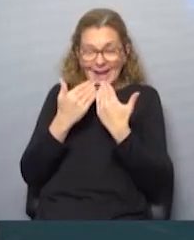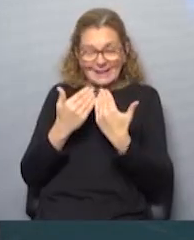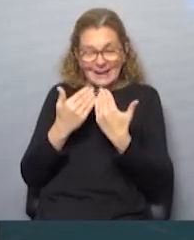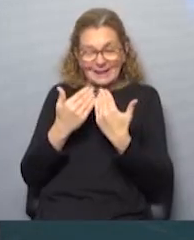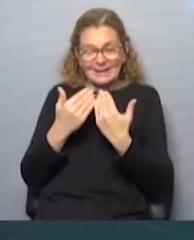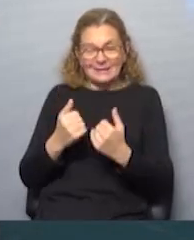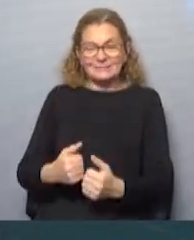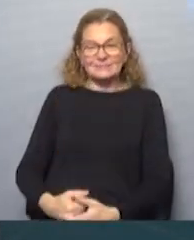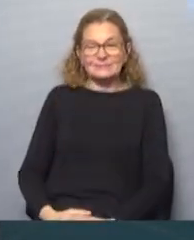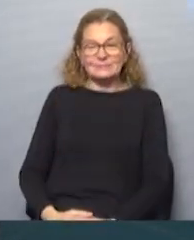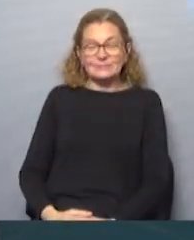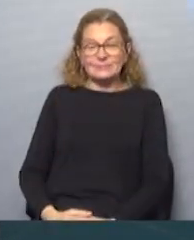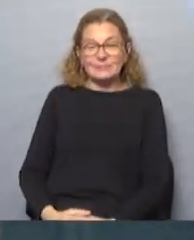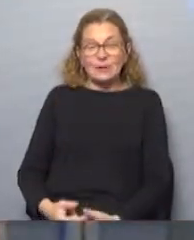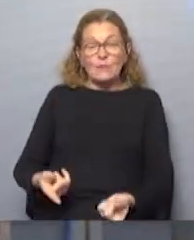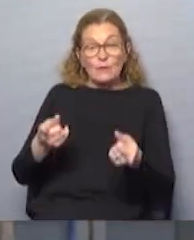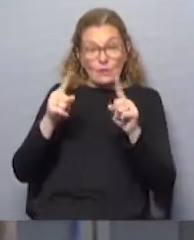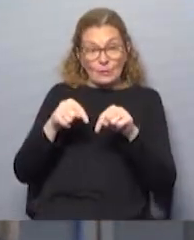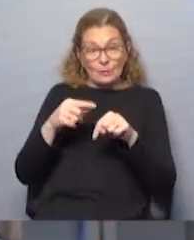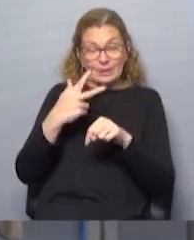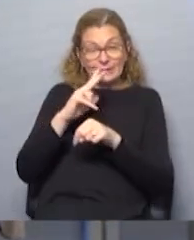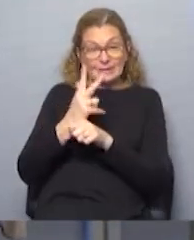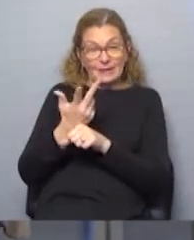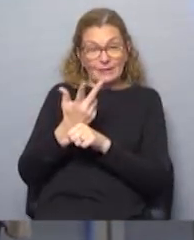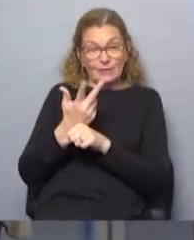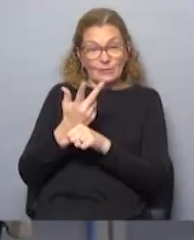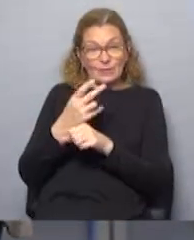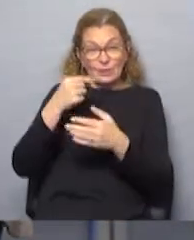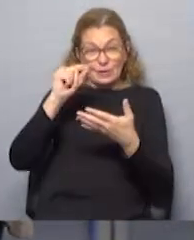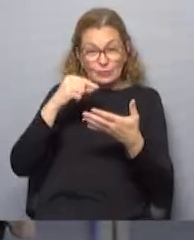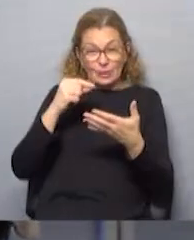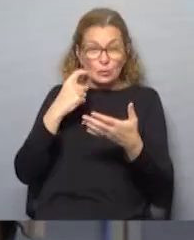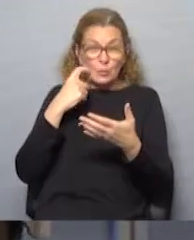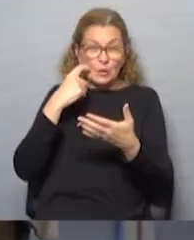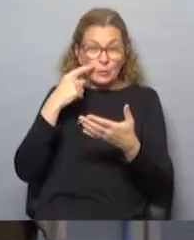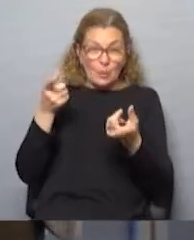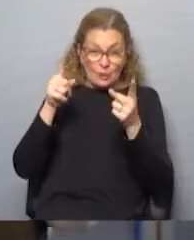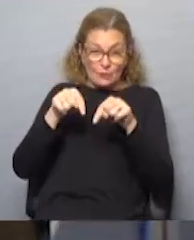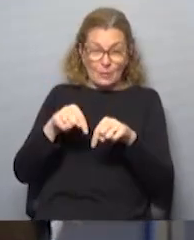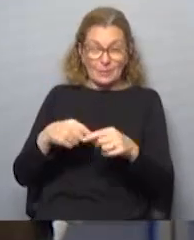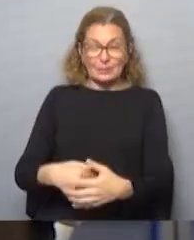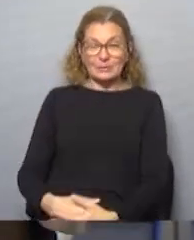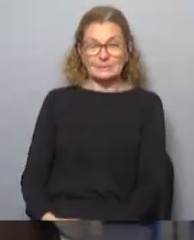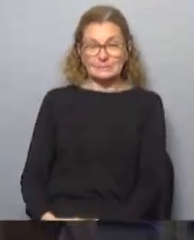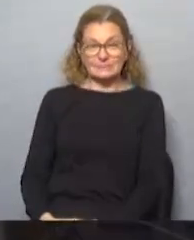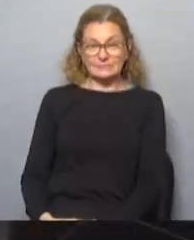gracias a ustedes bueno decíamos que en el tercer bloque vamos con datos datos números números ya venimos